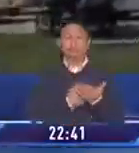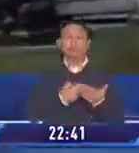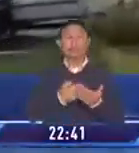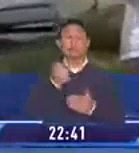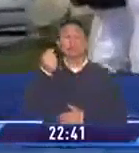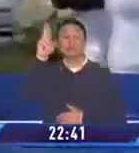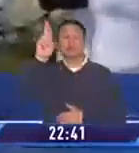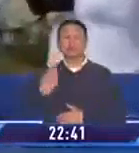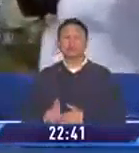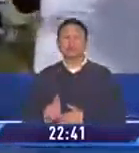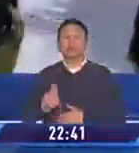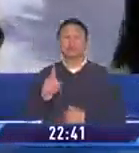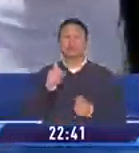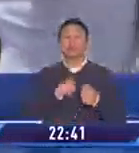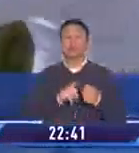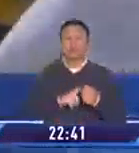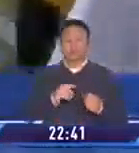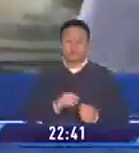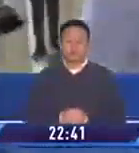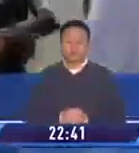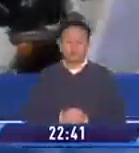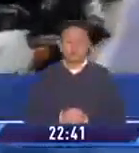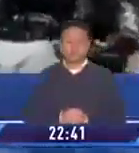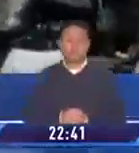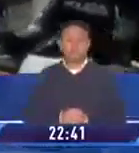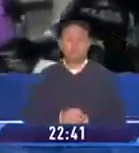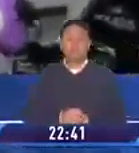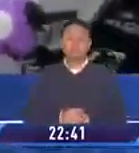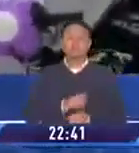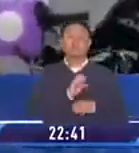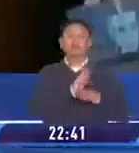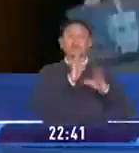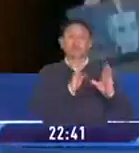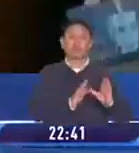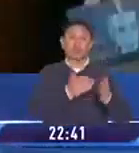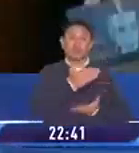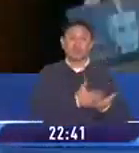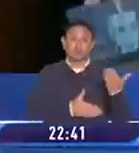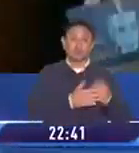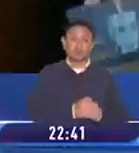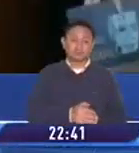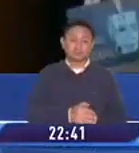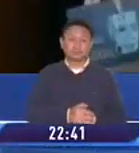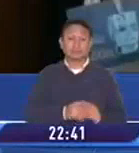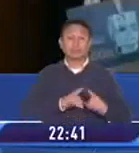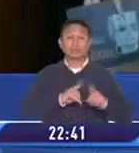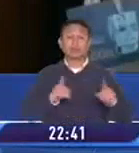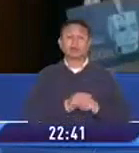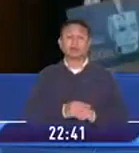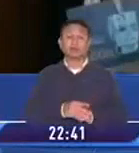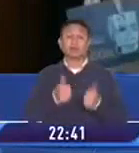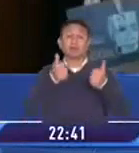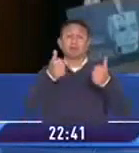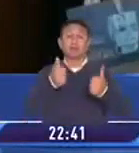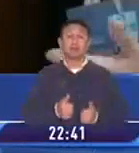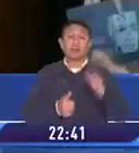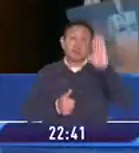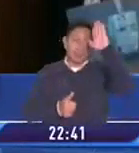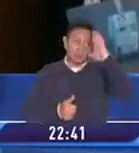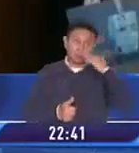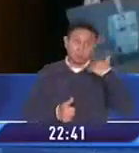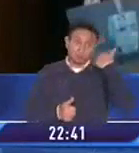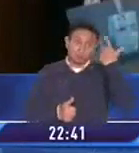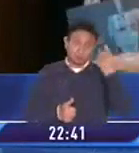sur de la capital del país, donde compartirá con varios ecuatorianos. Por su parte, la candidata por la Revolución Ciudadana,